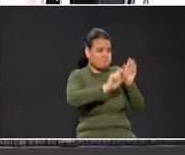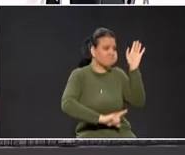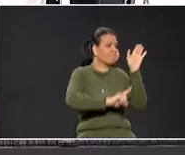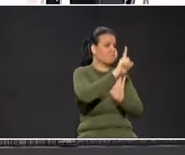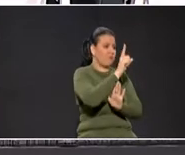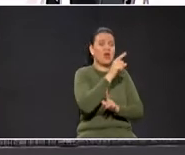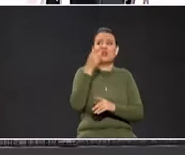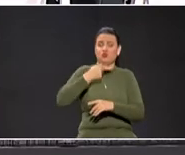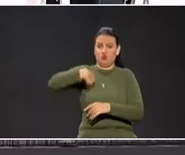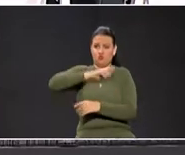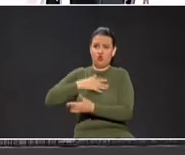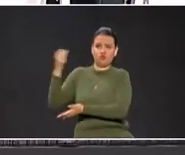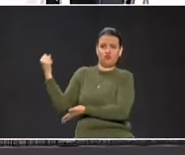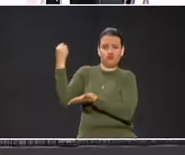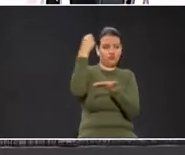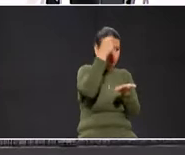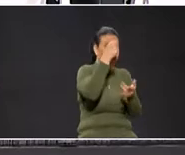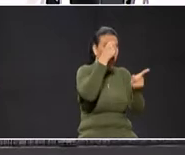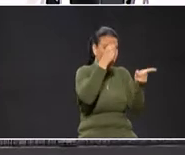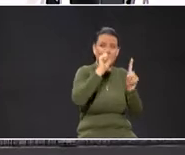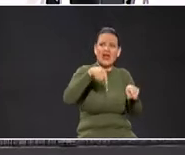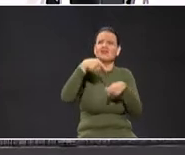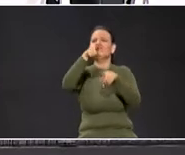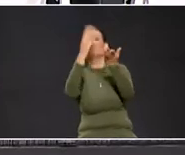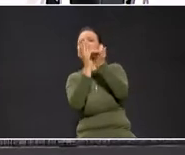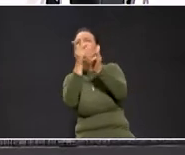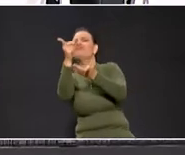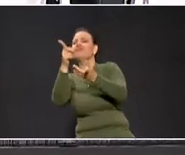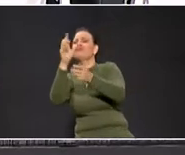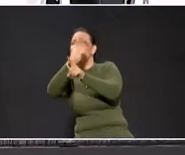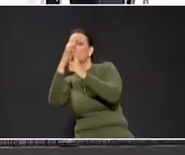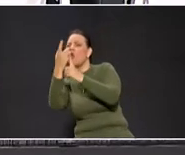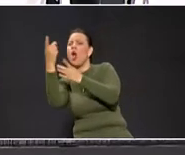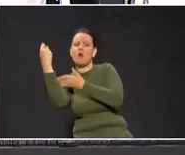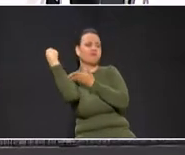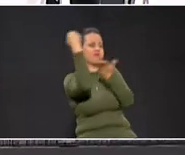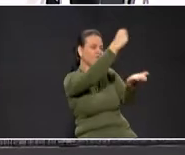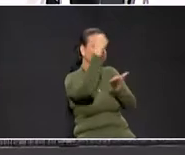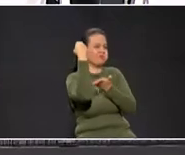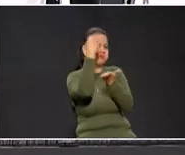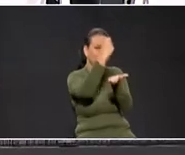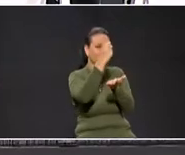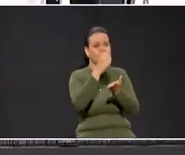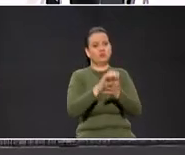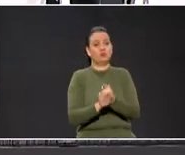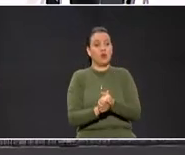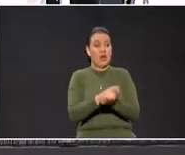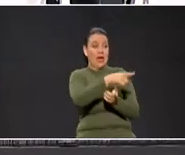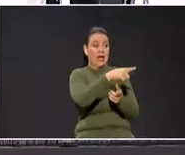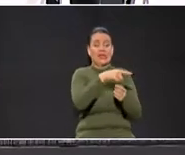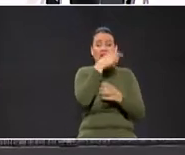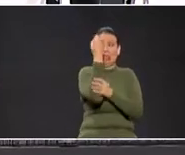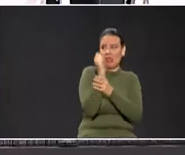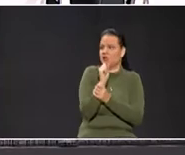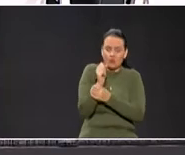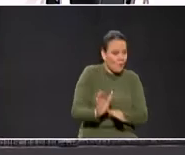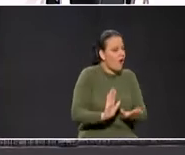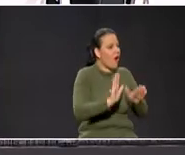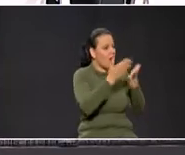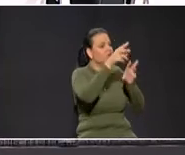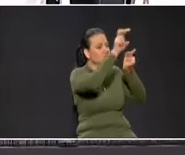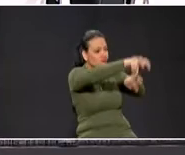inversión pública desde educación cultura y salud a la permanencia de los actores allí a re camps es iniciación de nuestra realidad sería